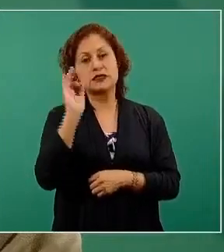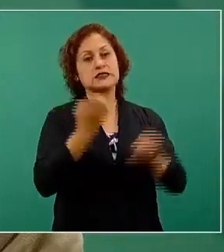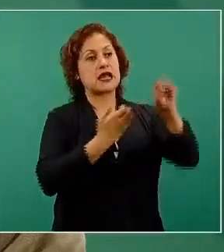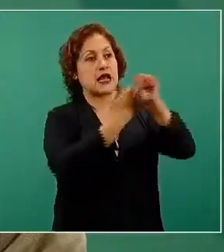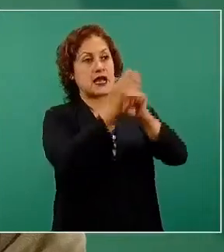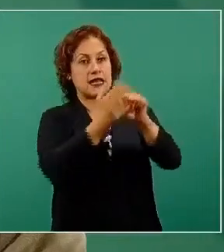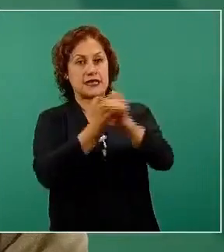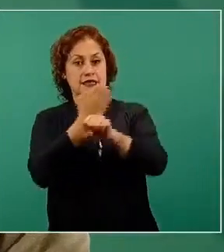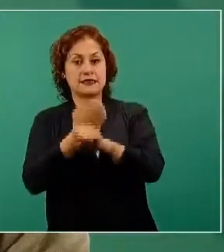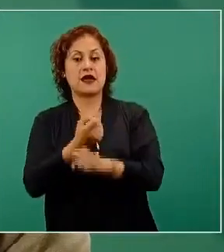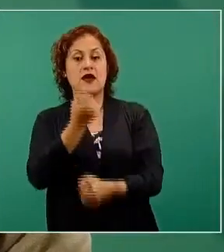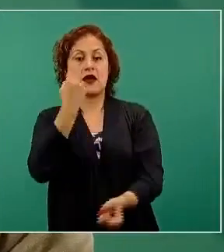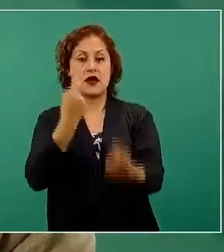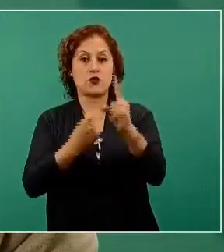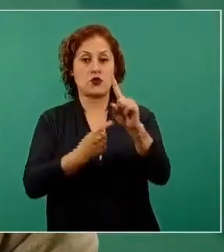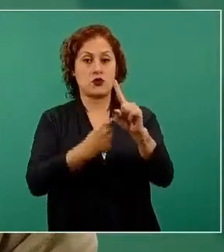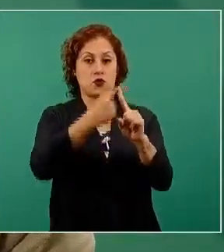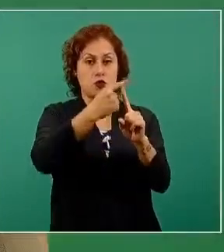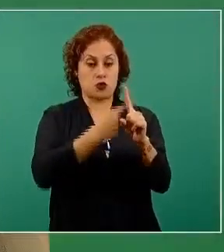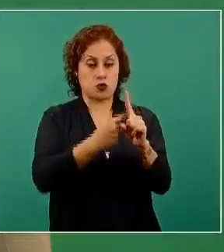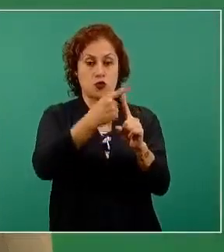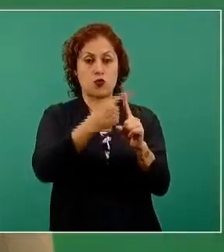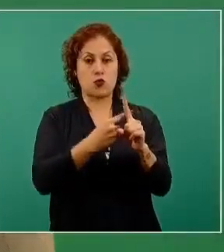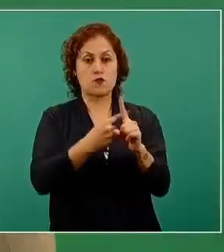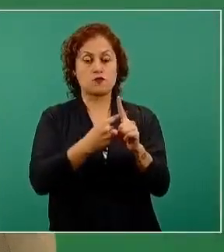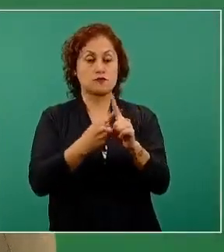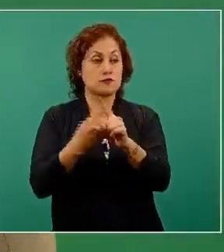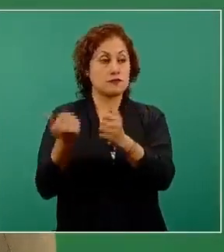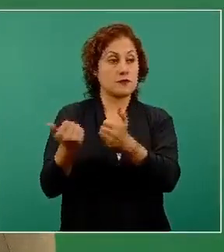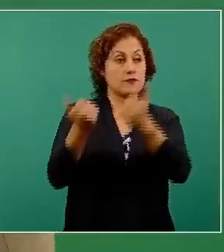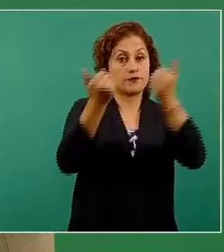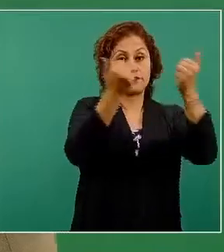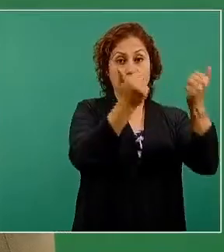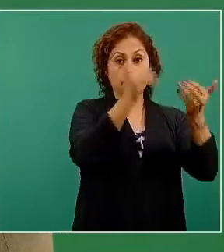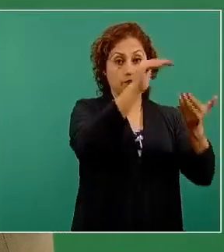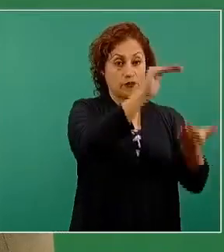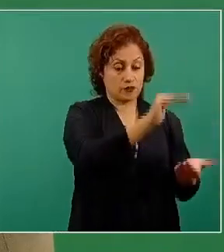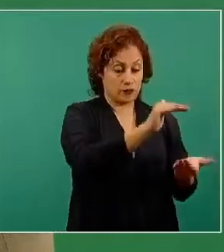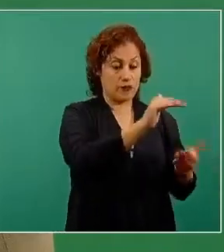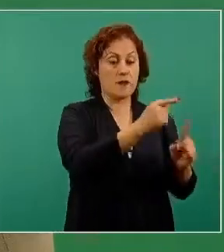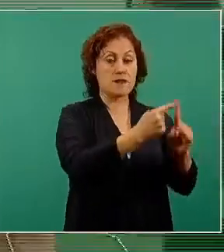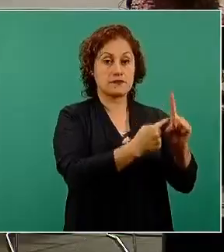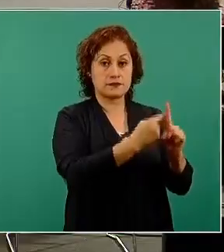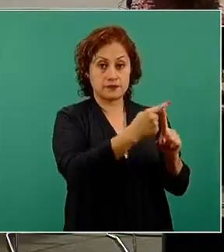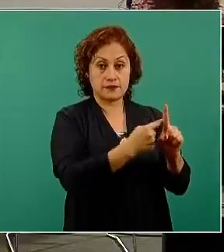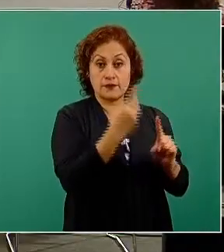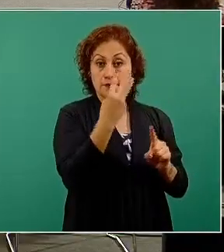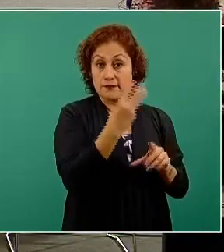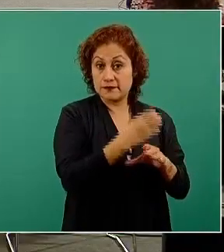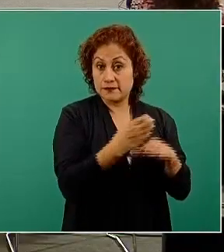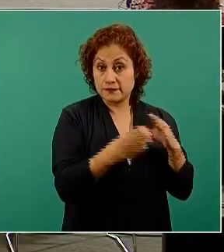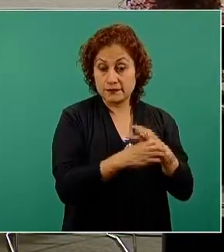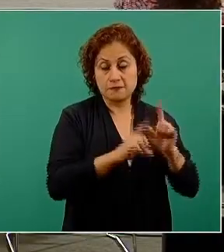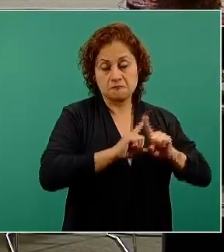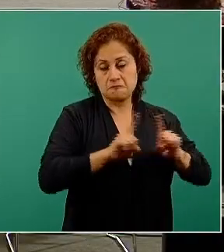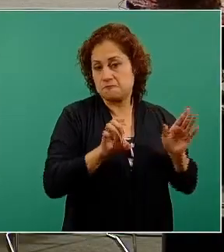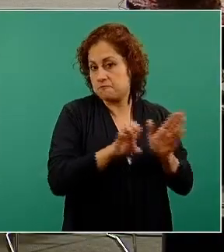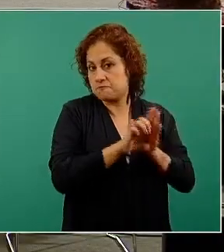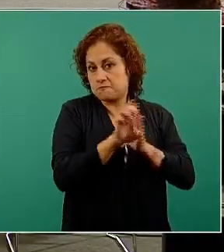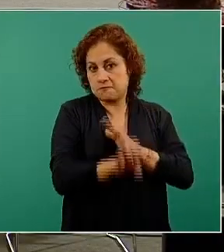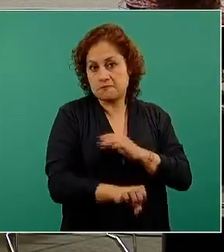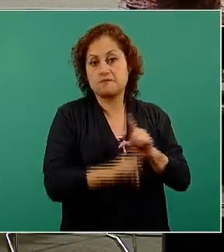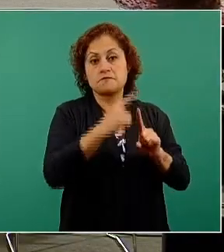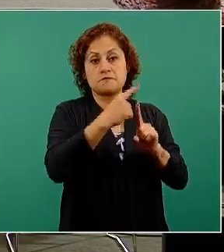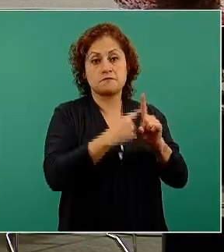pues data logger que dice la temperatura, muchas veces de ese momento puede estar marcando 3 cosas diferentes. Puede marcar o la